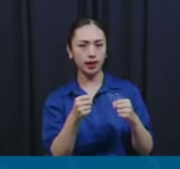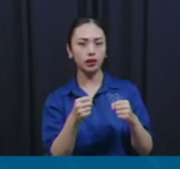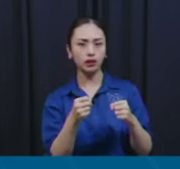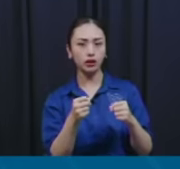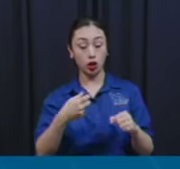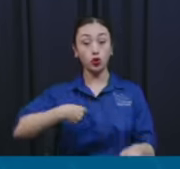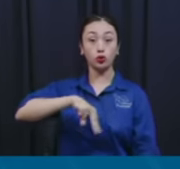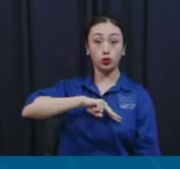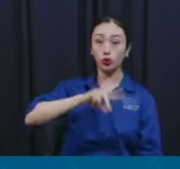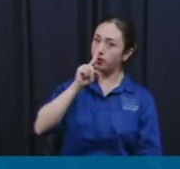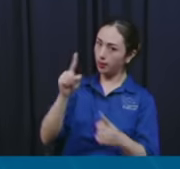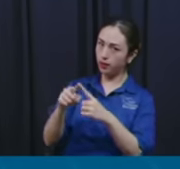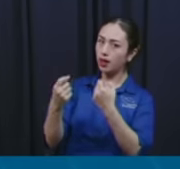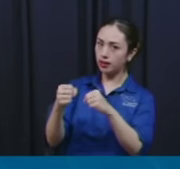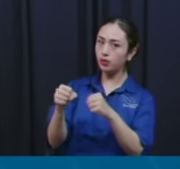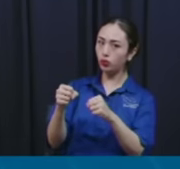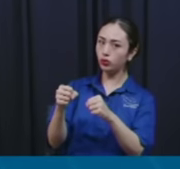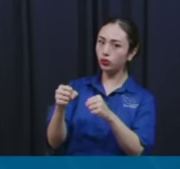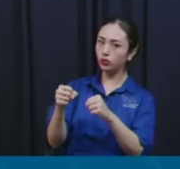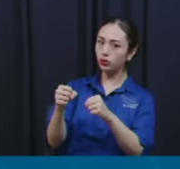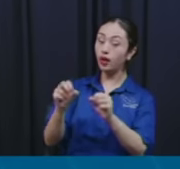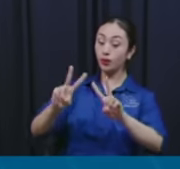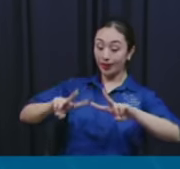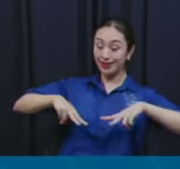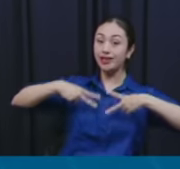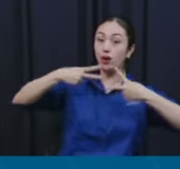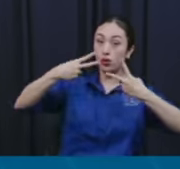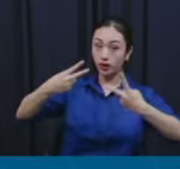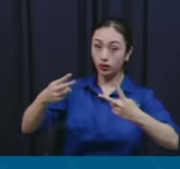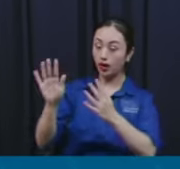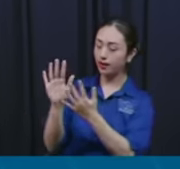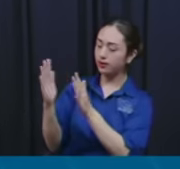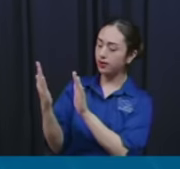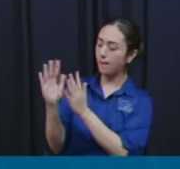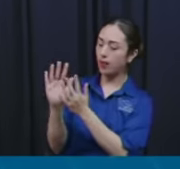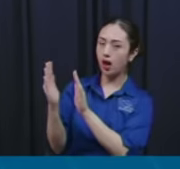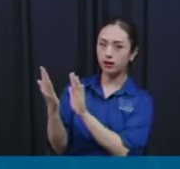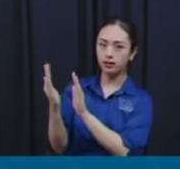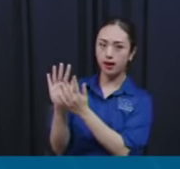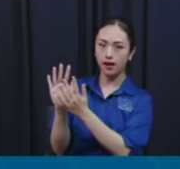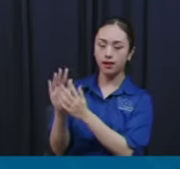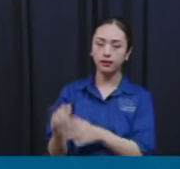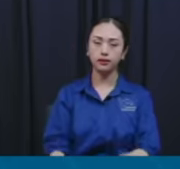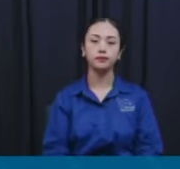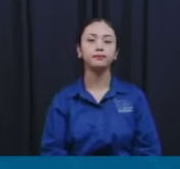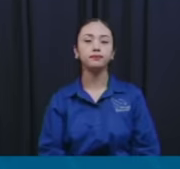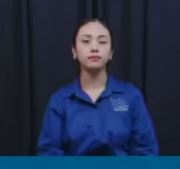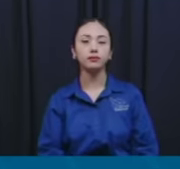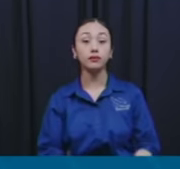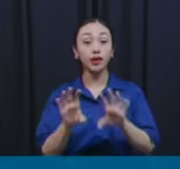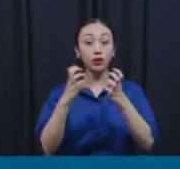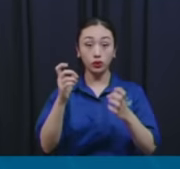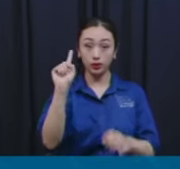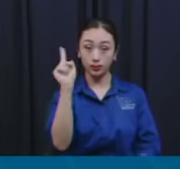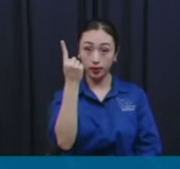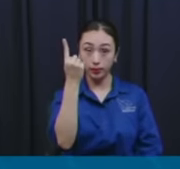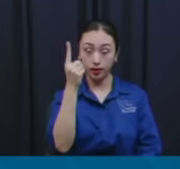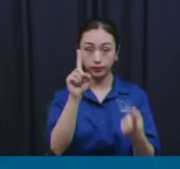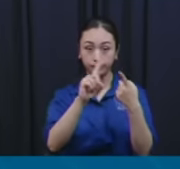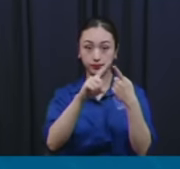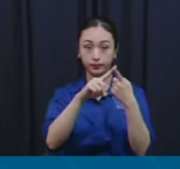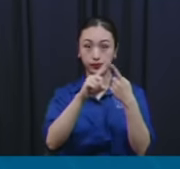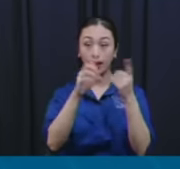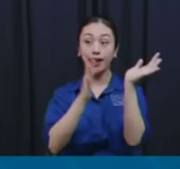ese recuperar en parte la semejanza entonces algunas de las pocas cosas que hemos hablado es que él es pastor